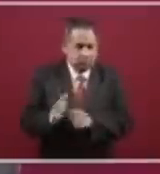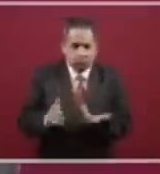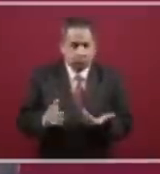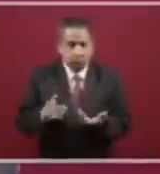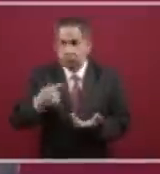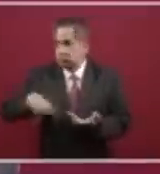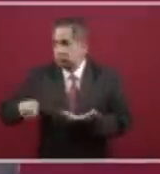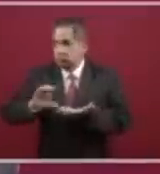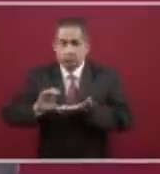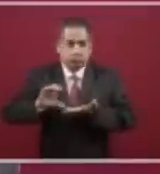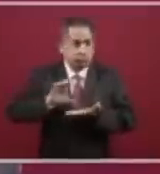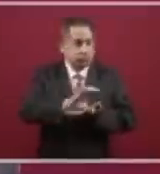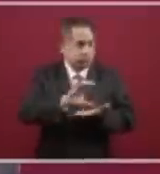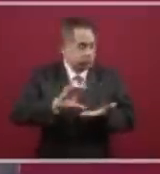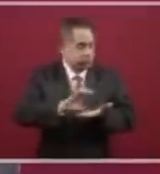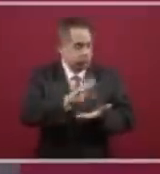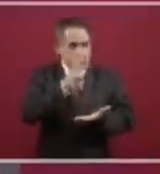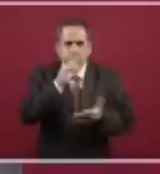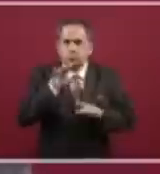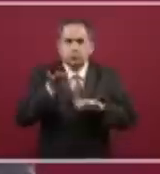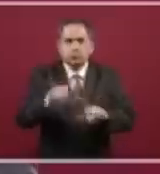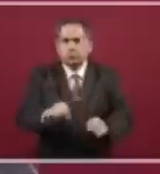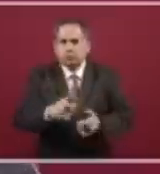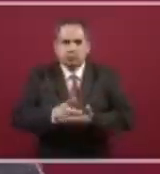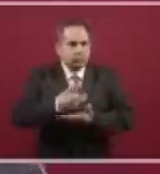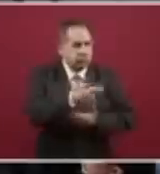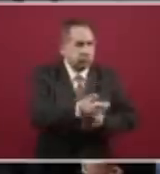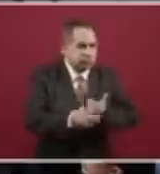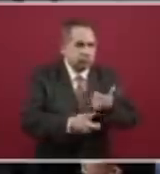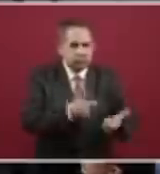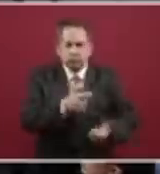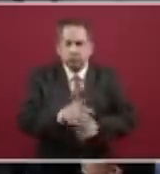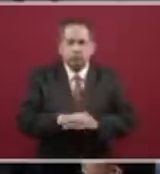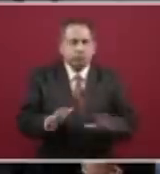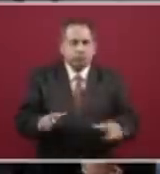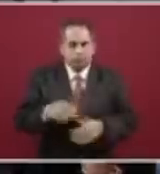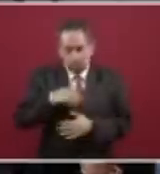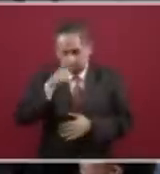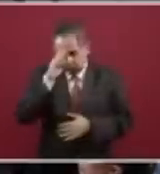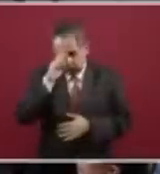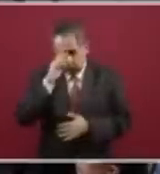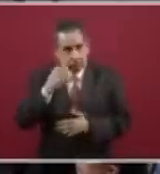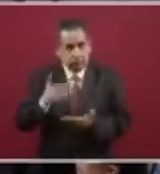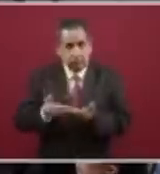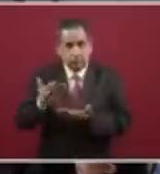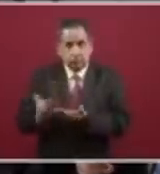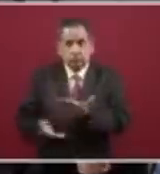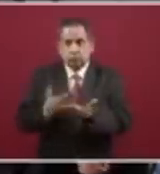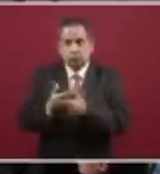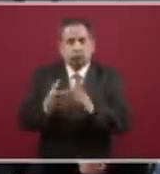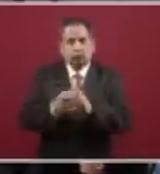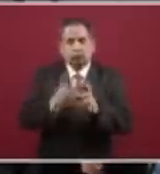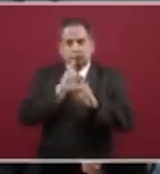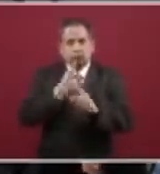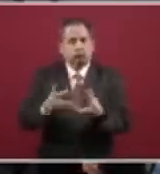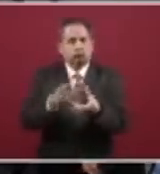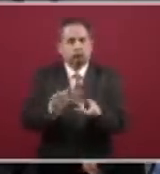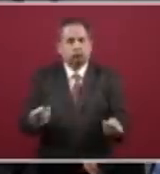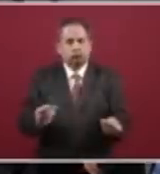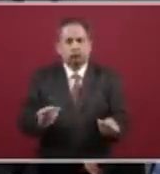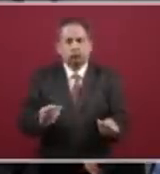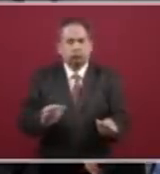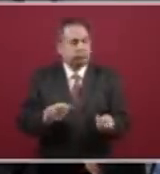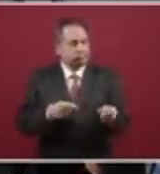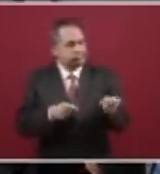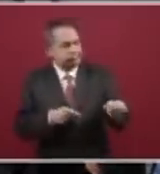financiamiento resultarán insuficientes la solución financiera planteada presenta presenta graves irregularidades